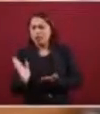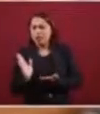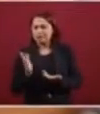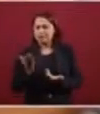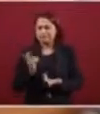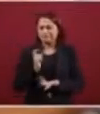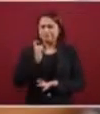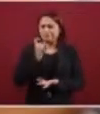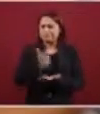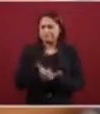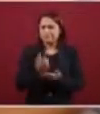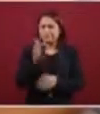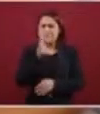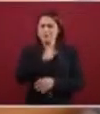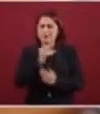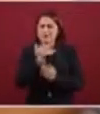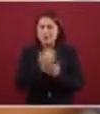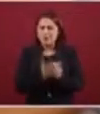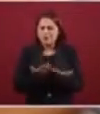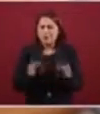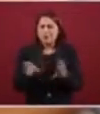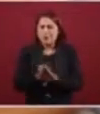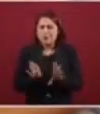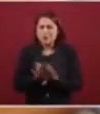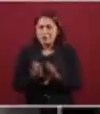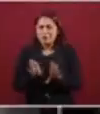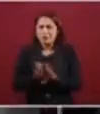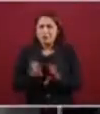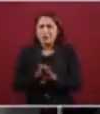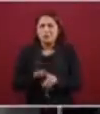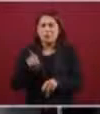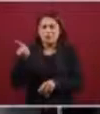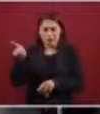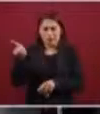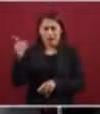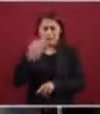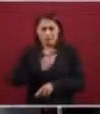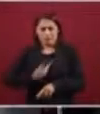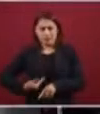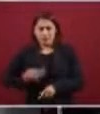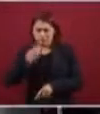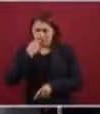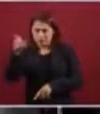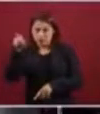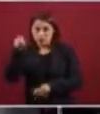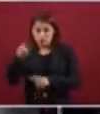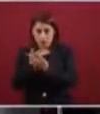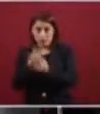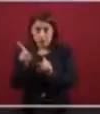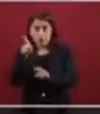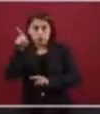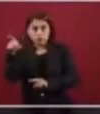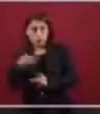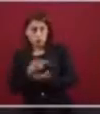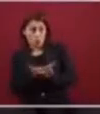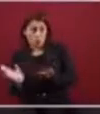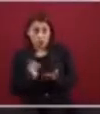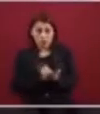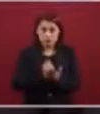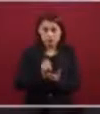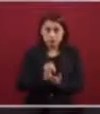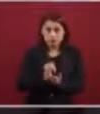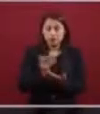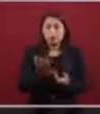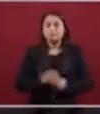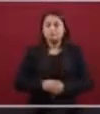¿Es justo, es parte de la libertad que te dio el presidente Andrés Manuel López Obrador? No, mira, lo repito, o sea, todo